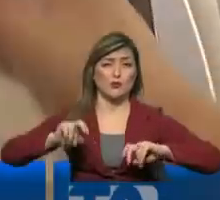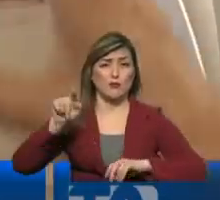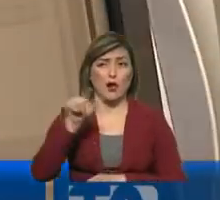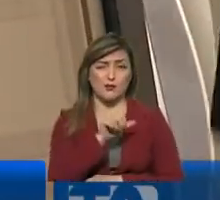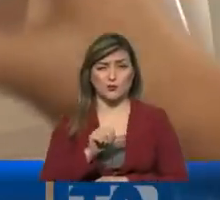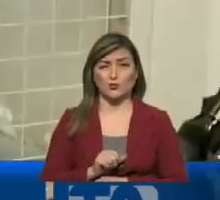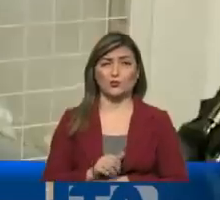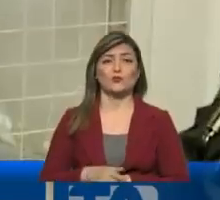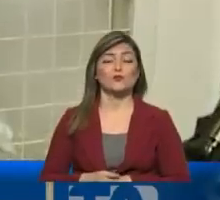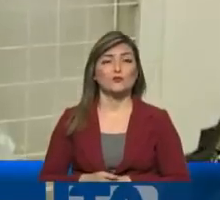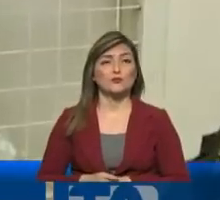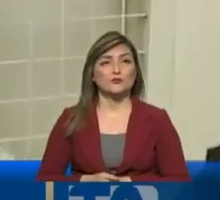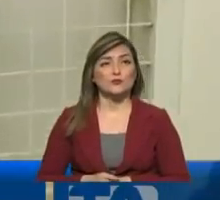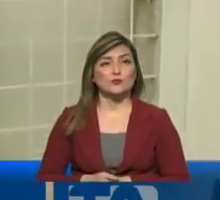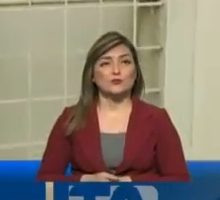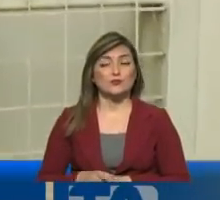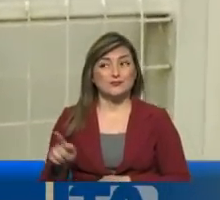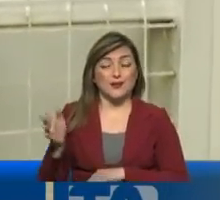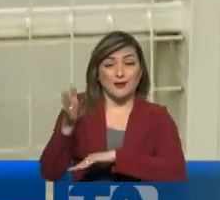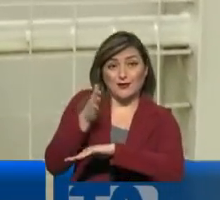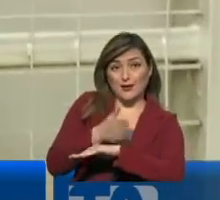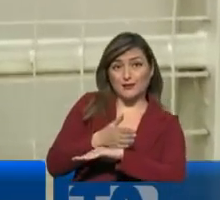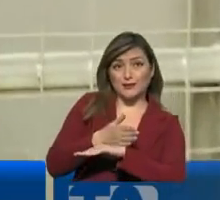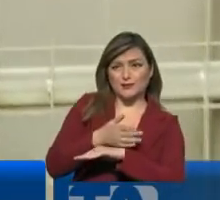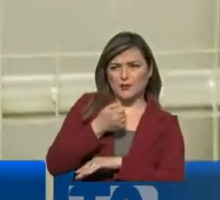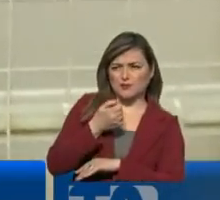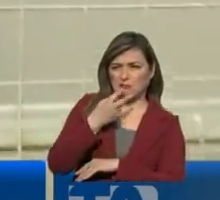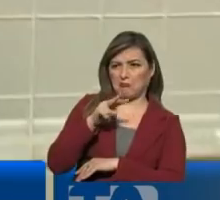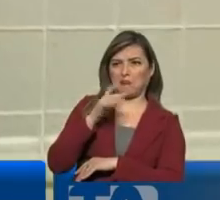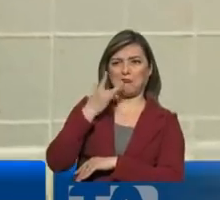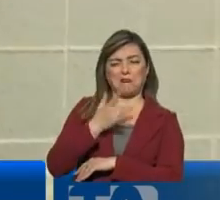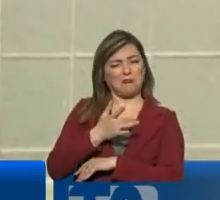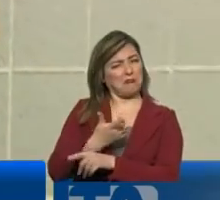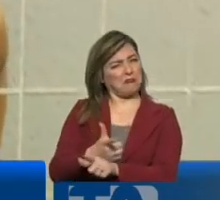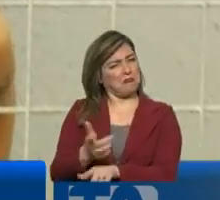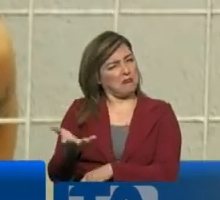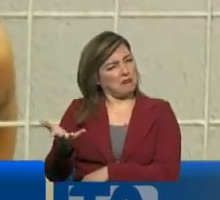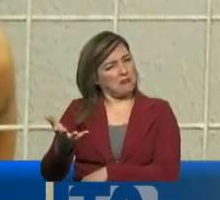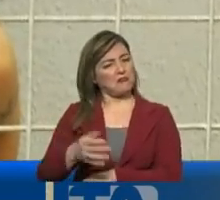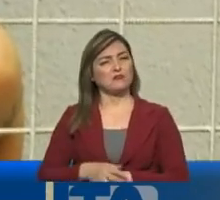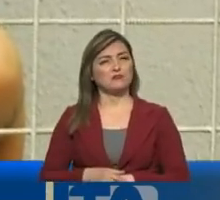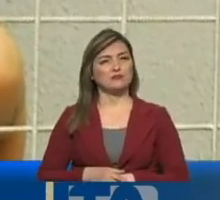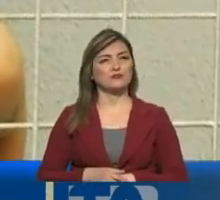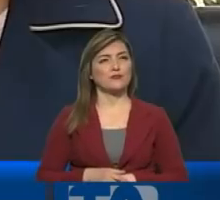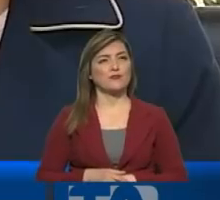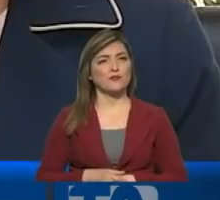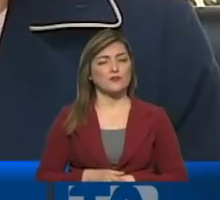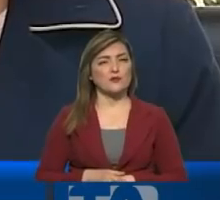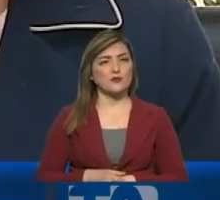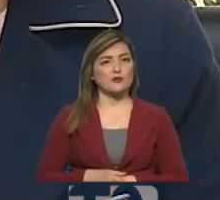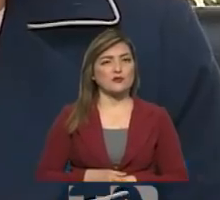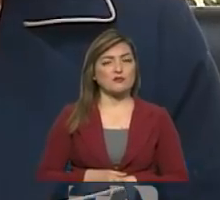del fiscal, pero lo cierto es que antes este caso llamó la atención de los medios de comunicación, quienes lo publicaron.